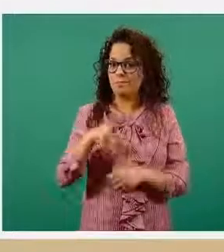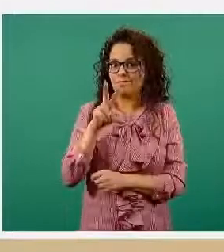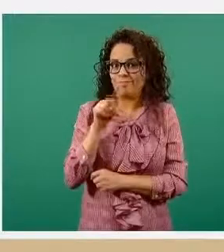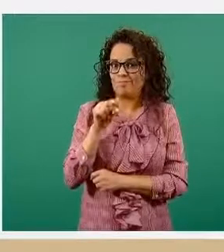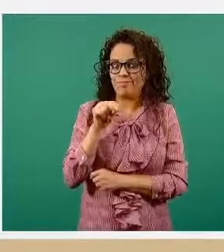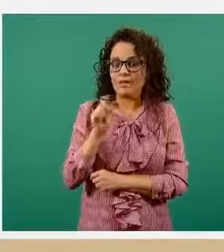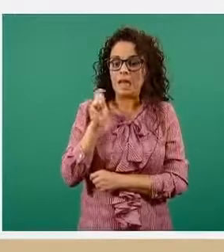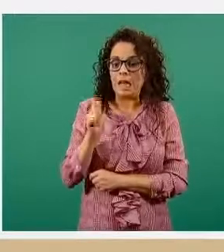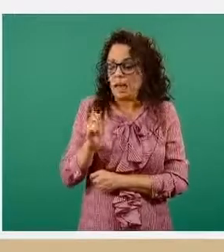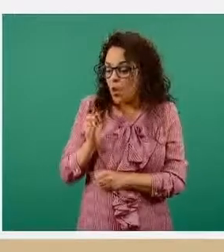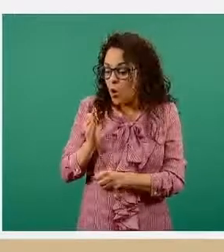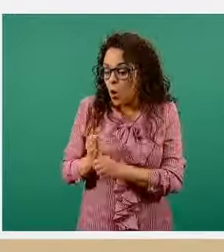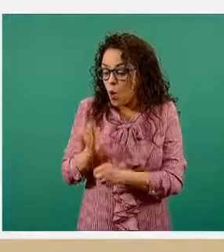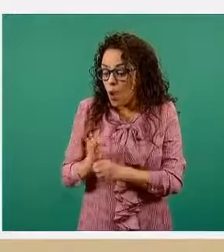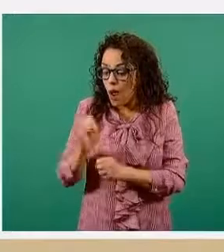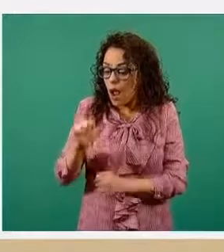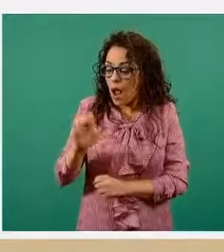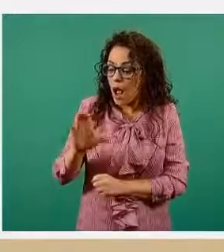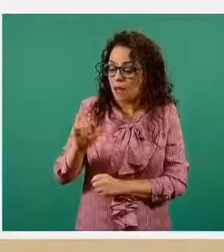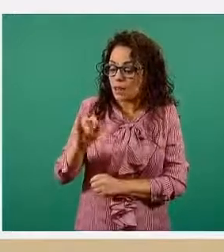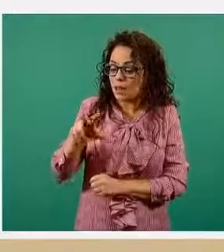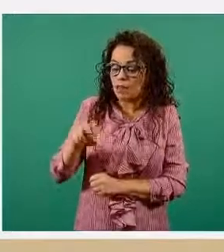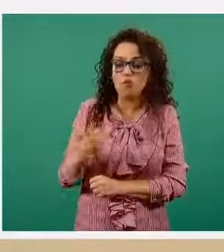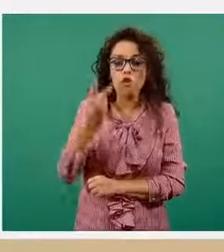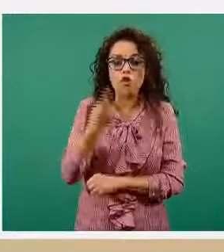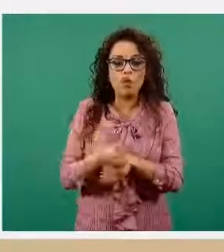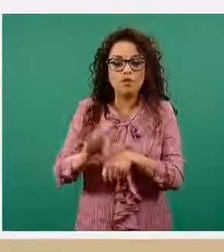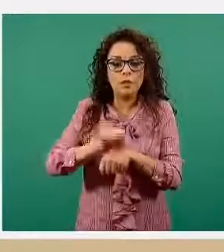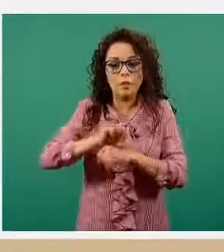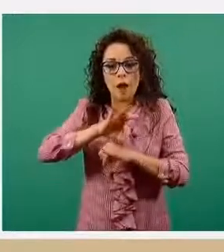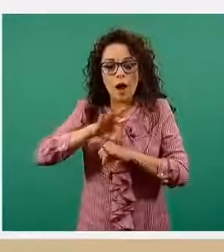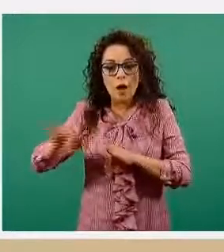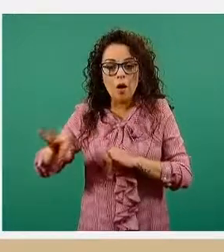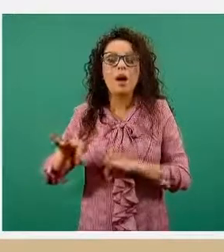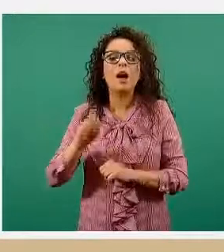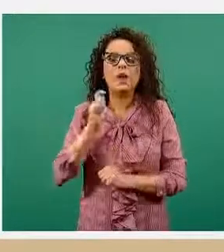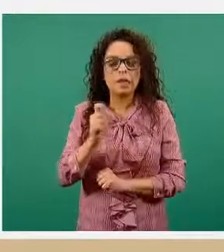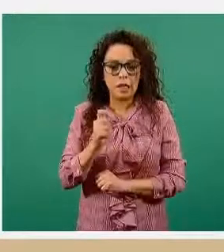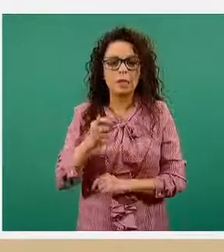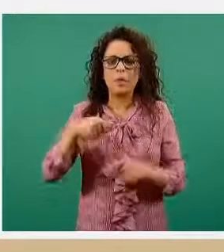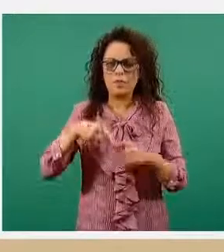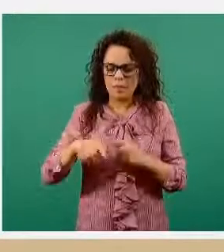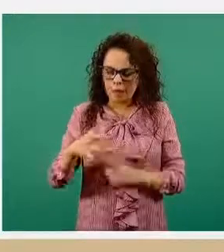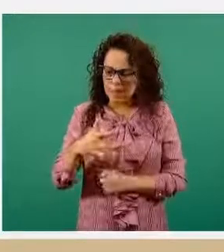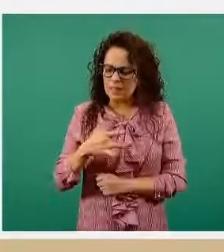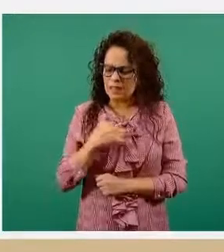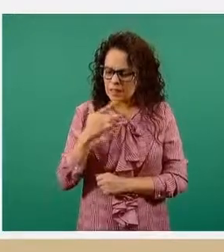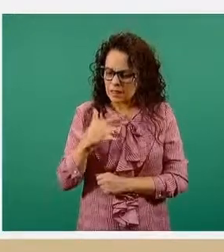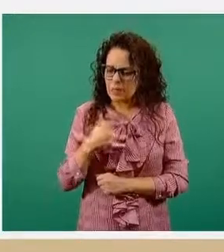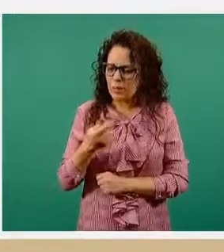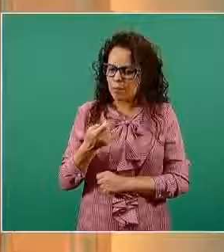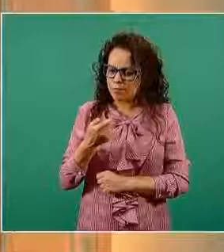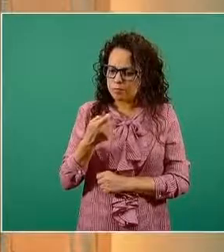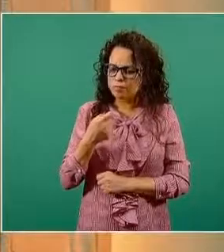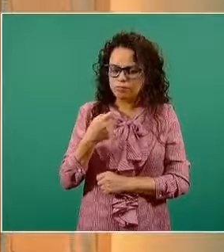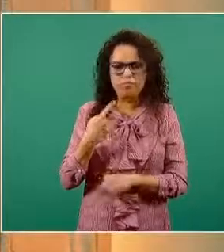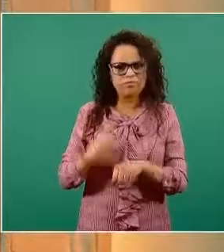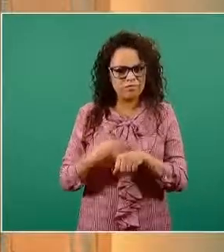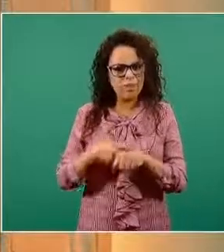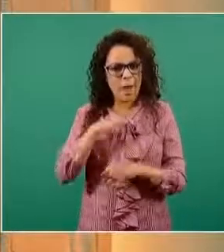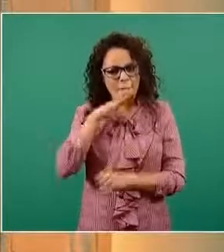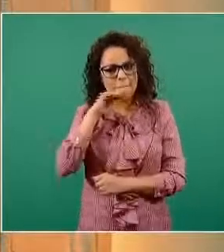epidemia activa, los que en este momento o en las últimas 2 semanas han padecido de COVID o están padeciendo en este momento